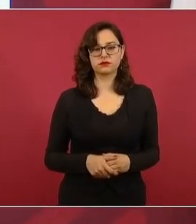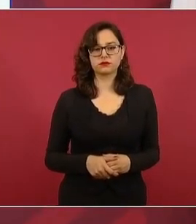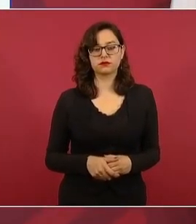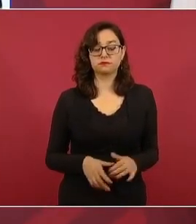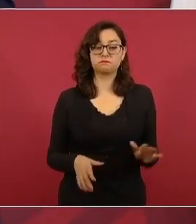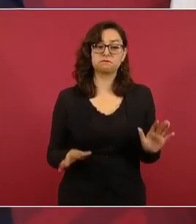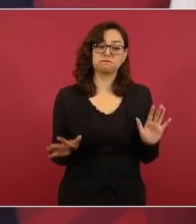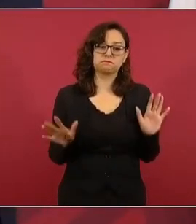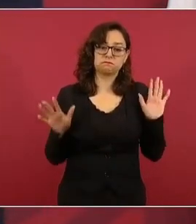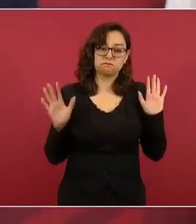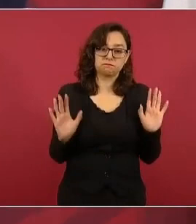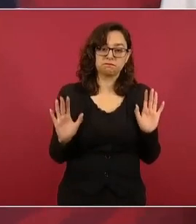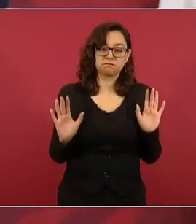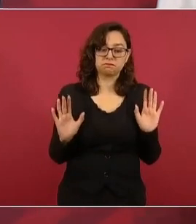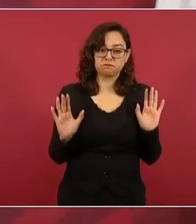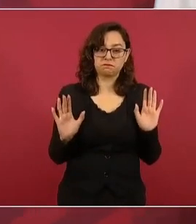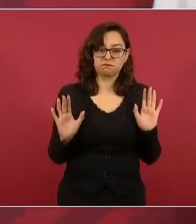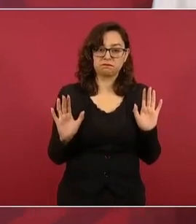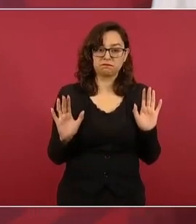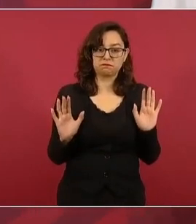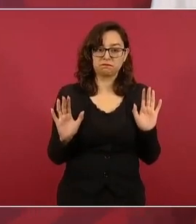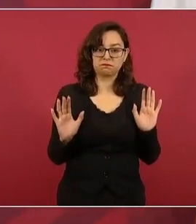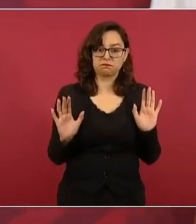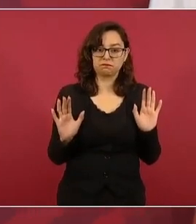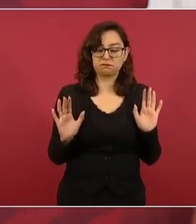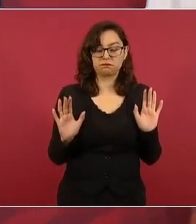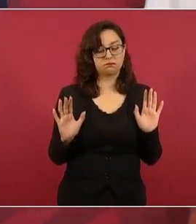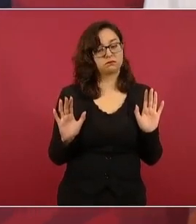Pero bueno, ya no nos vamos a meter